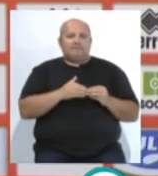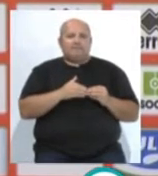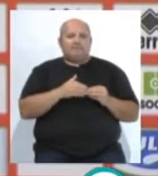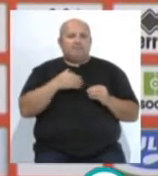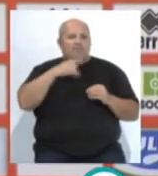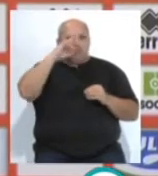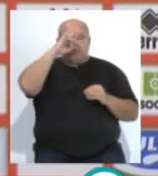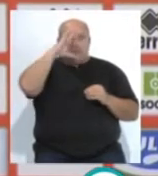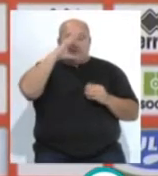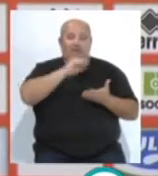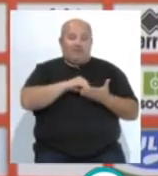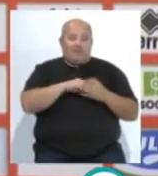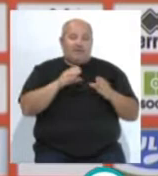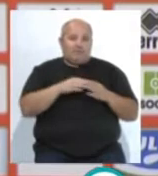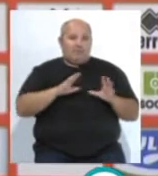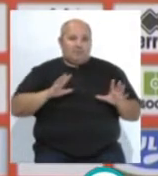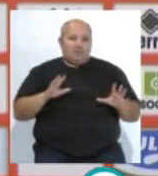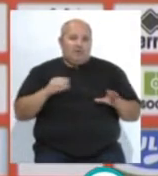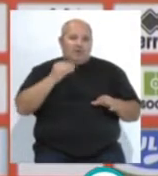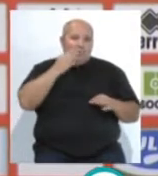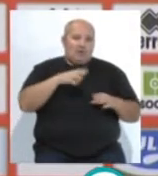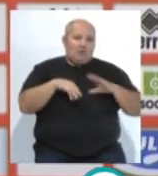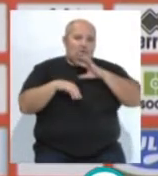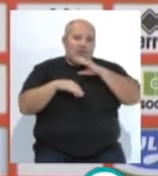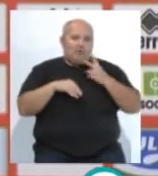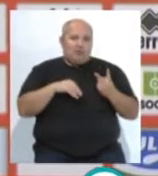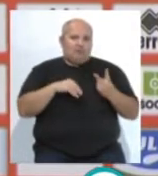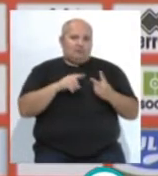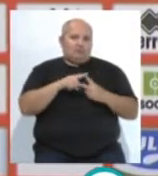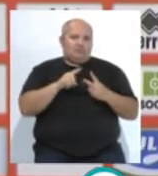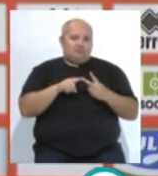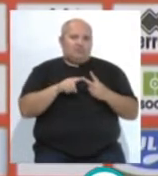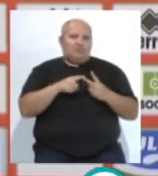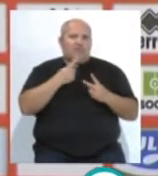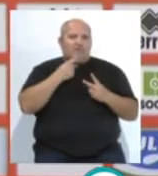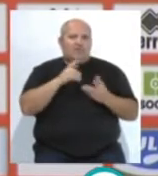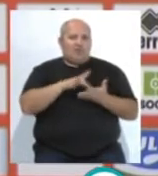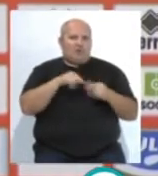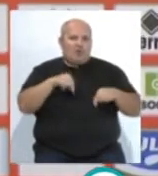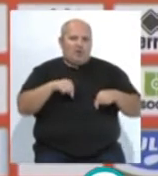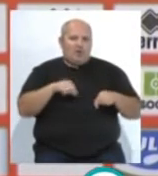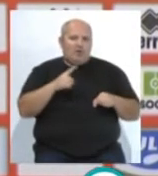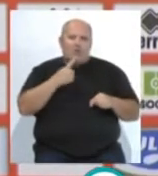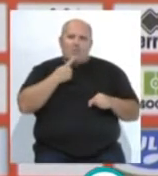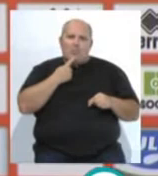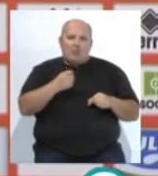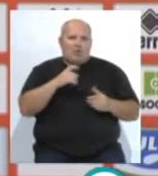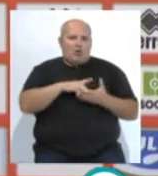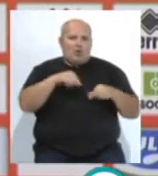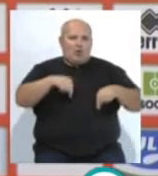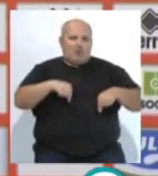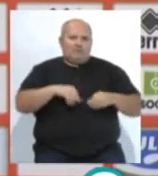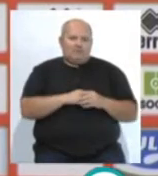A mí me sorprende el equipo a veces, por lo bueno y por lo malo a veces. Yo me ha sorprendido por lo bueno, porque yo sé que es difícil jugar aquí hoy. Es muy complicado jugar aquí